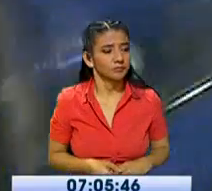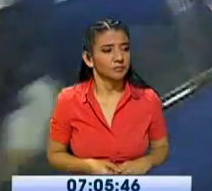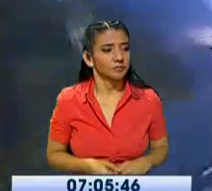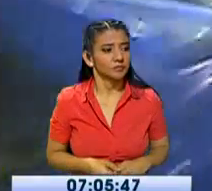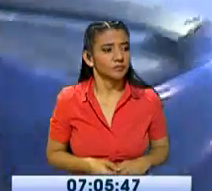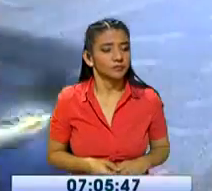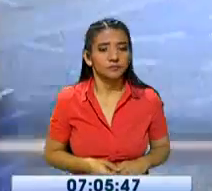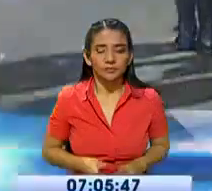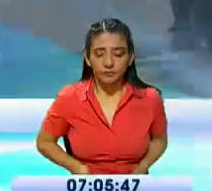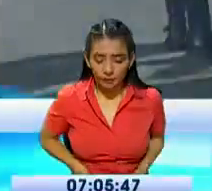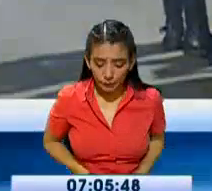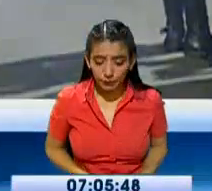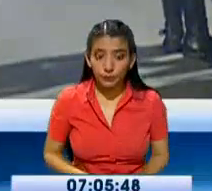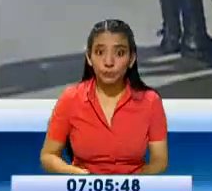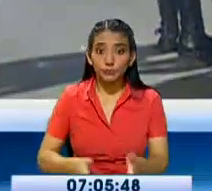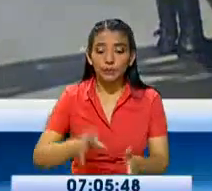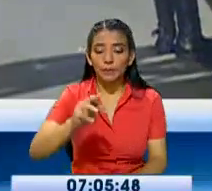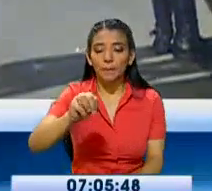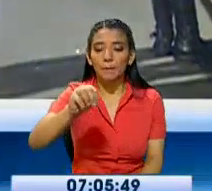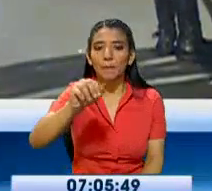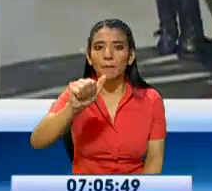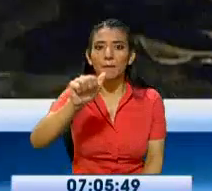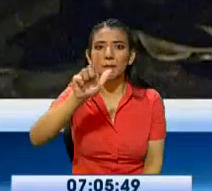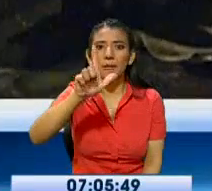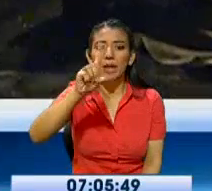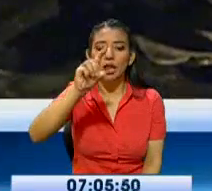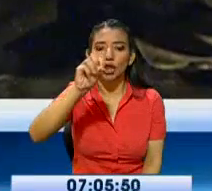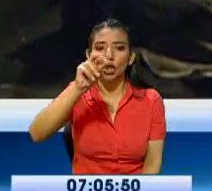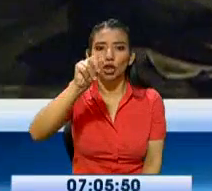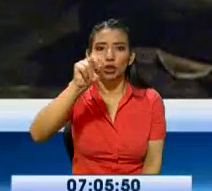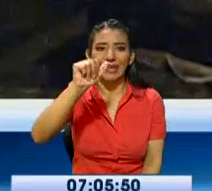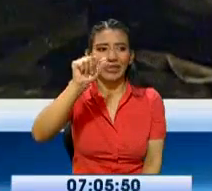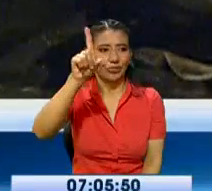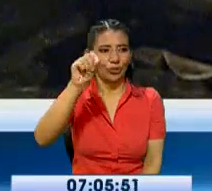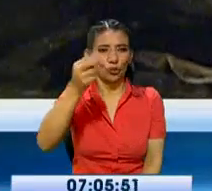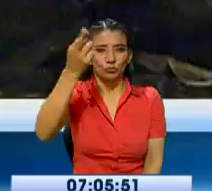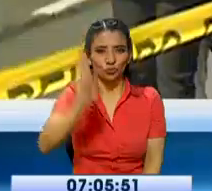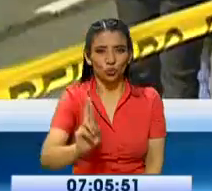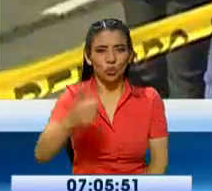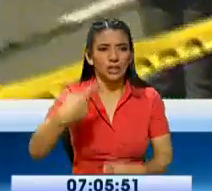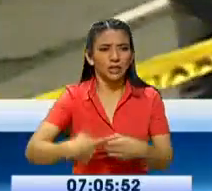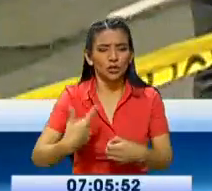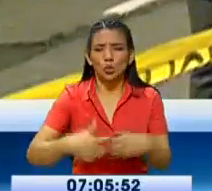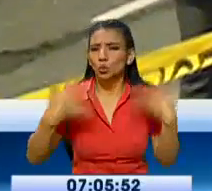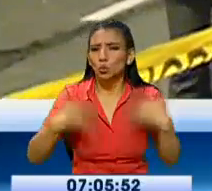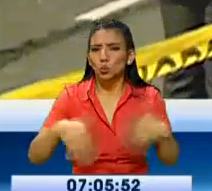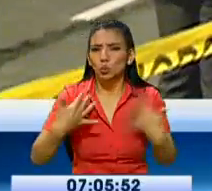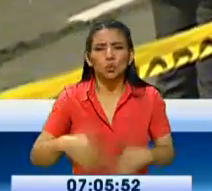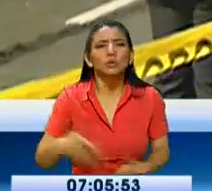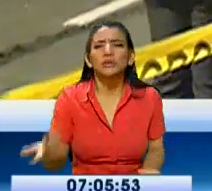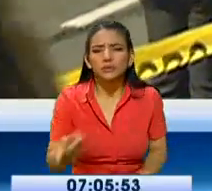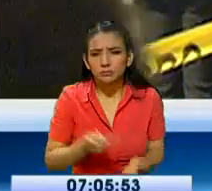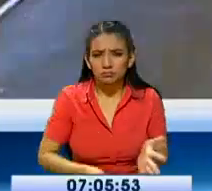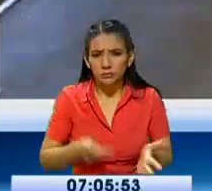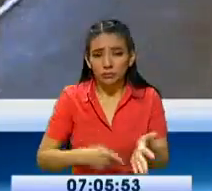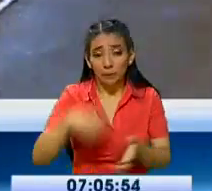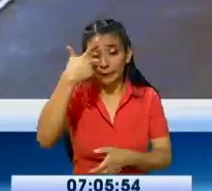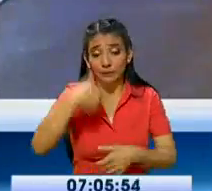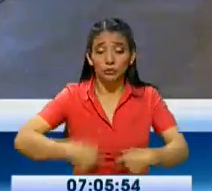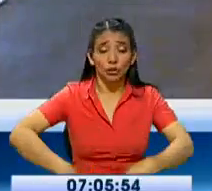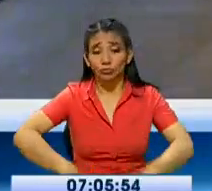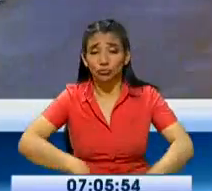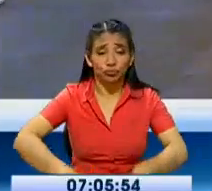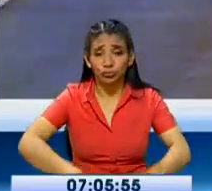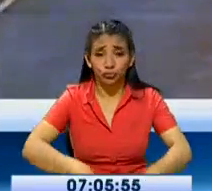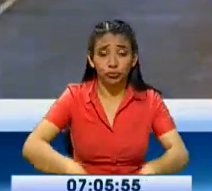La avenida Maldonado fue escenario de tragedia y muerte. Un motociclista que se dirigía en sentido norte-sur fue aparentemente impactado por